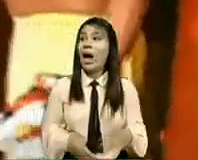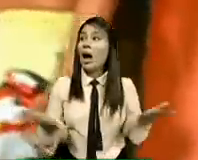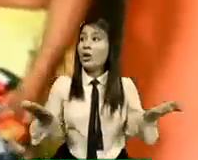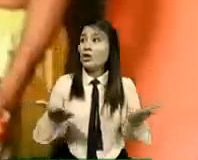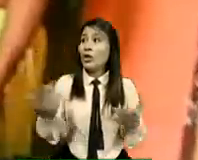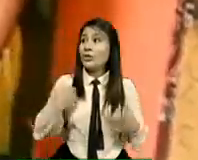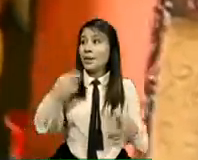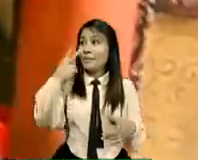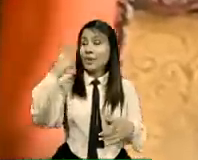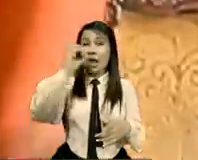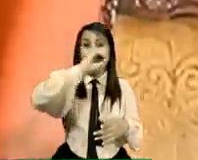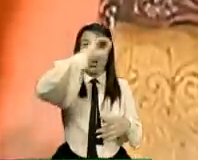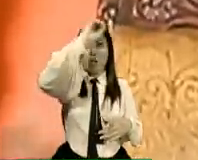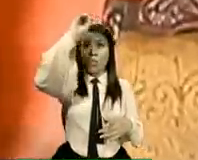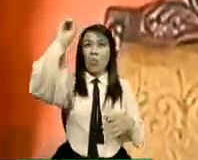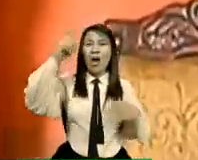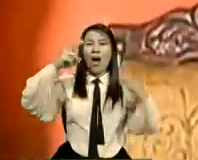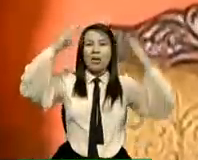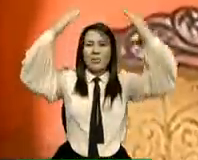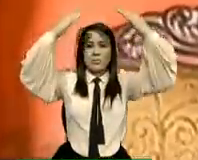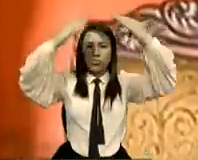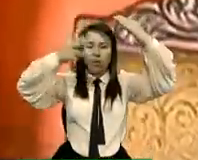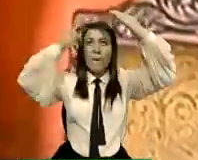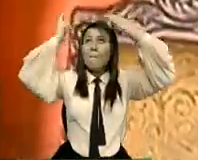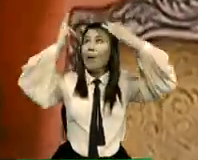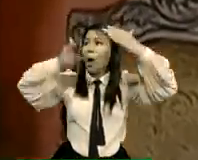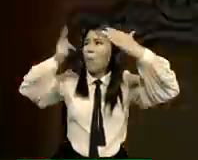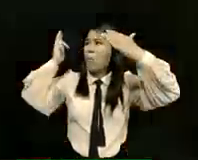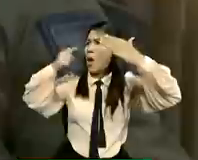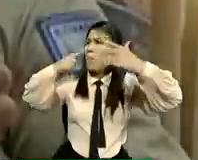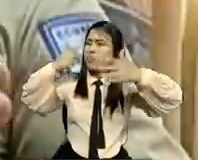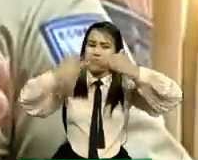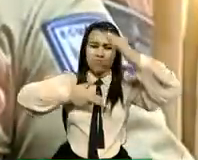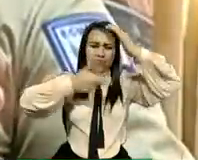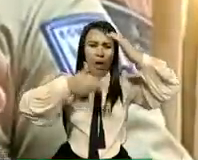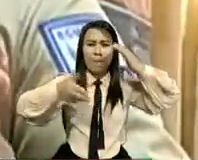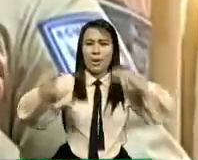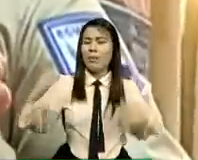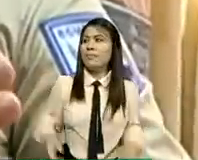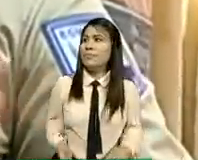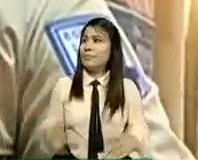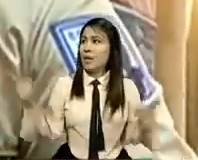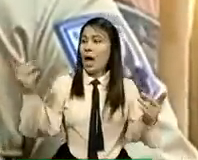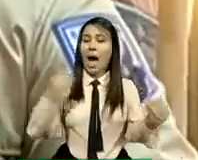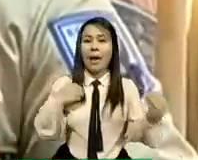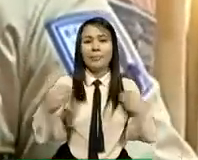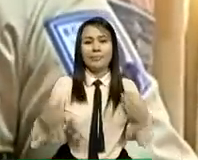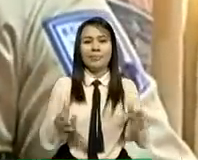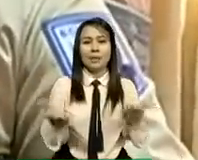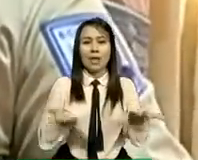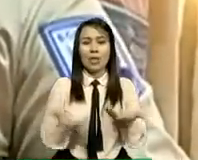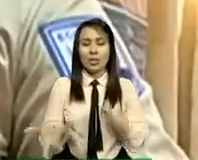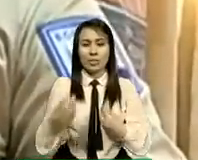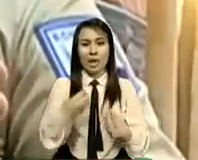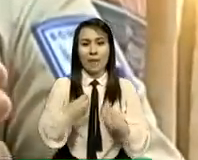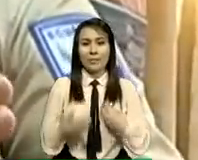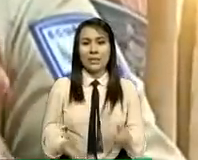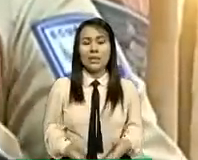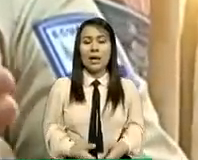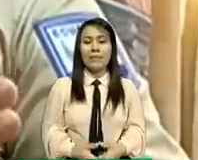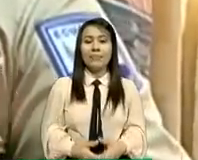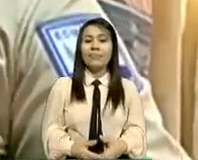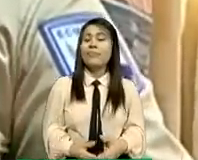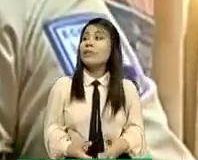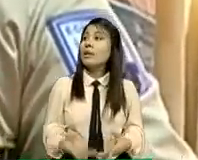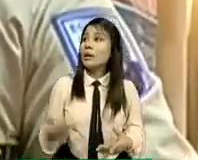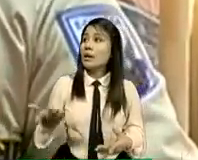indicios balísticos. Lamentablemente hay una persona fallecida y hay una persona que se encontraba bastante delicada de salud, lamentablemente el día